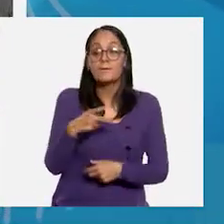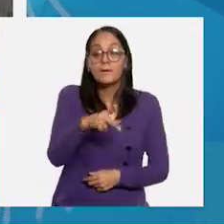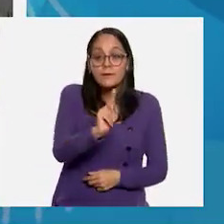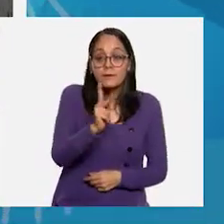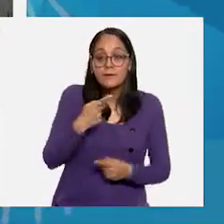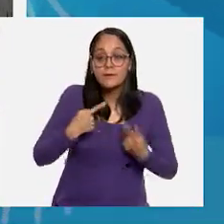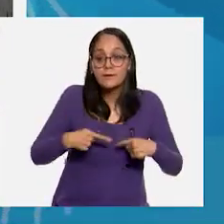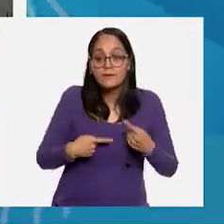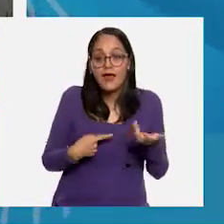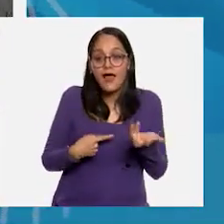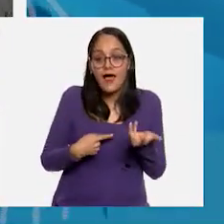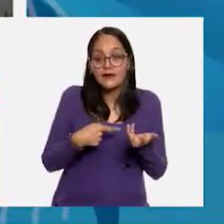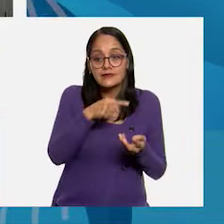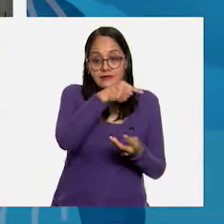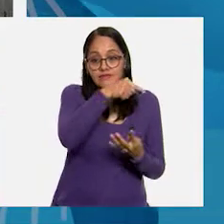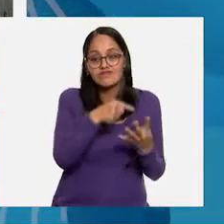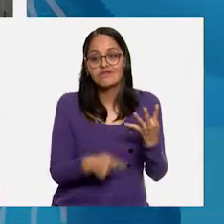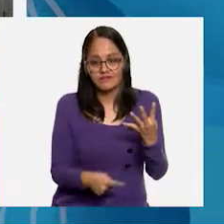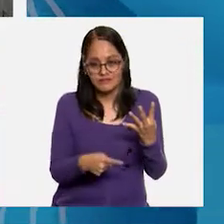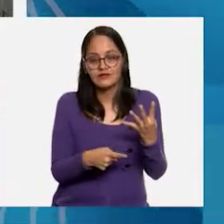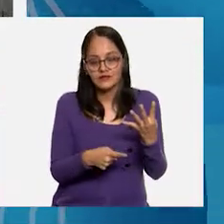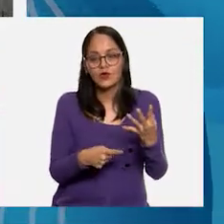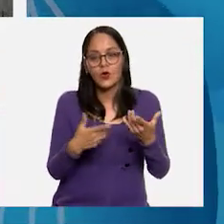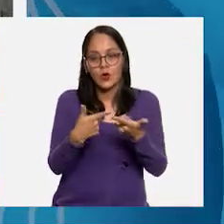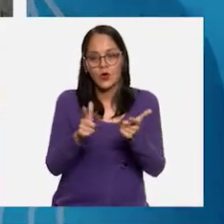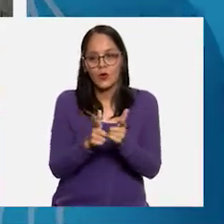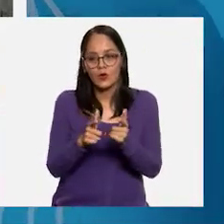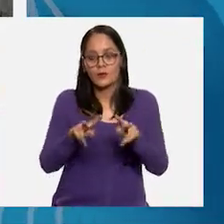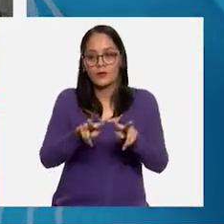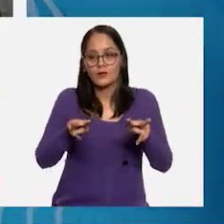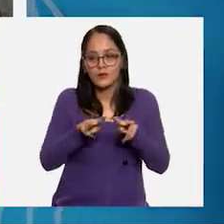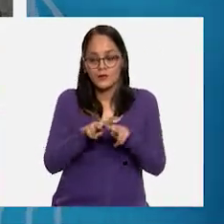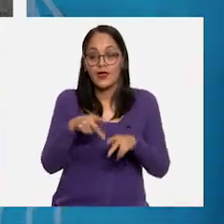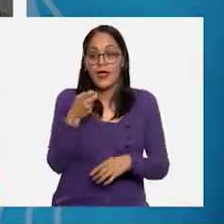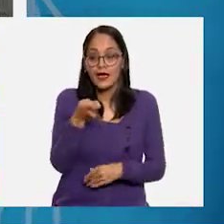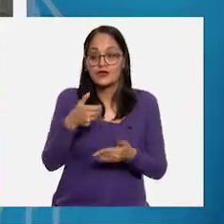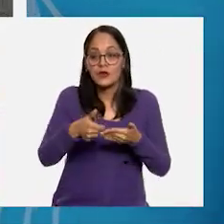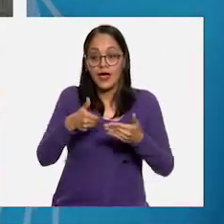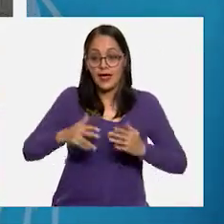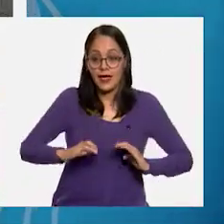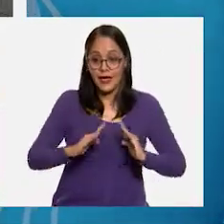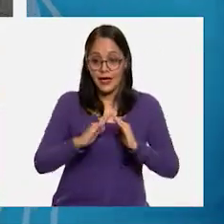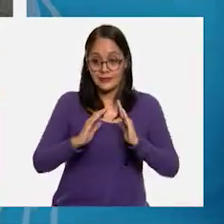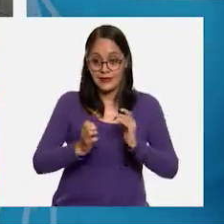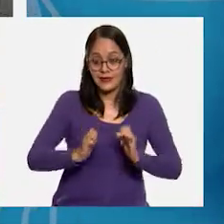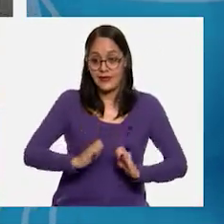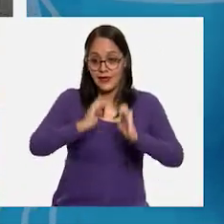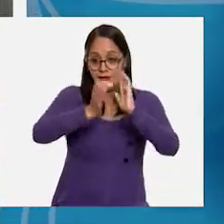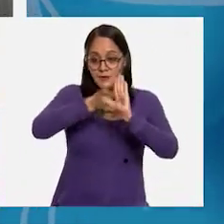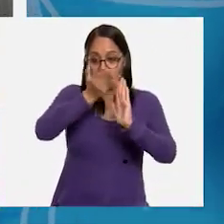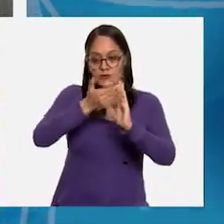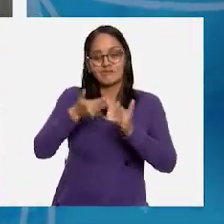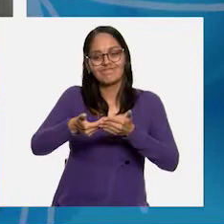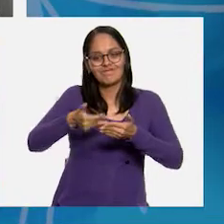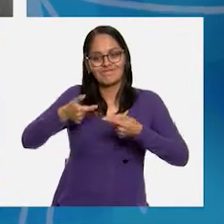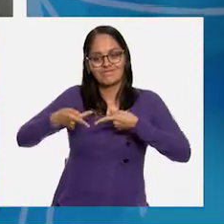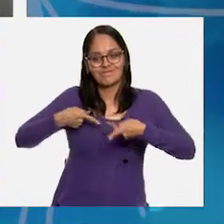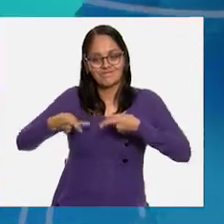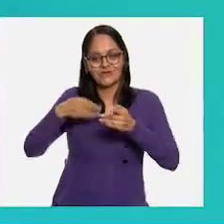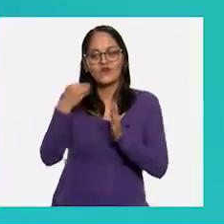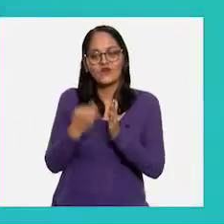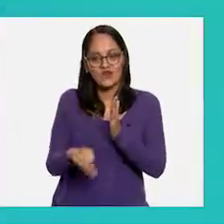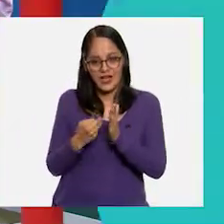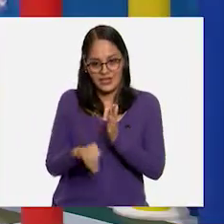que las poblaciones sean vulnerables son la falta de planeación en las construcciones y la contaminación por